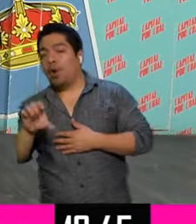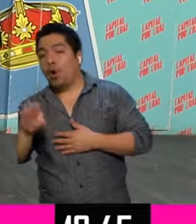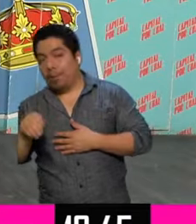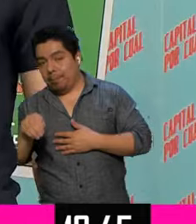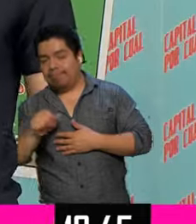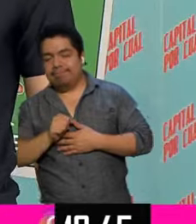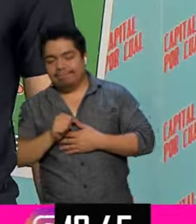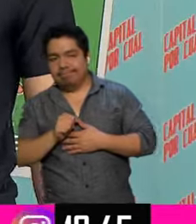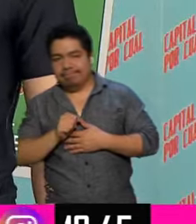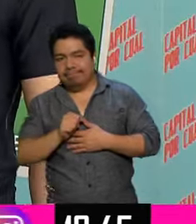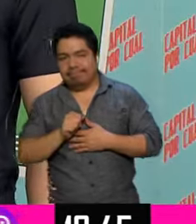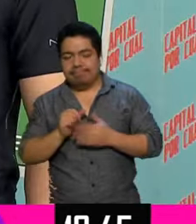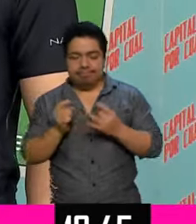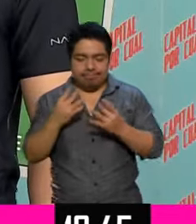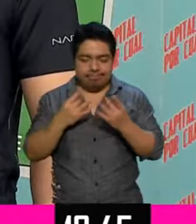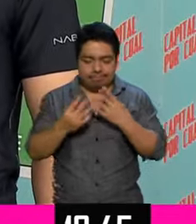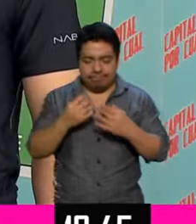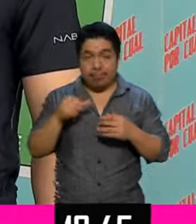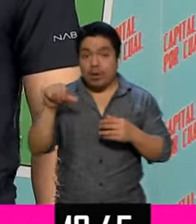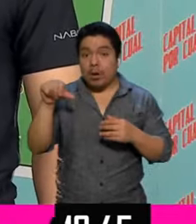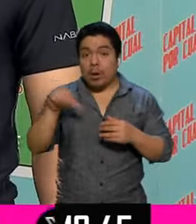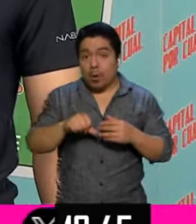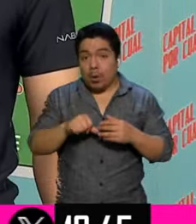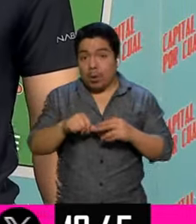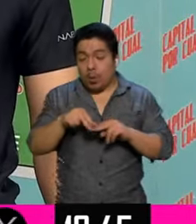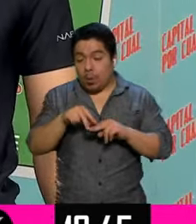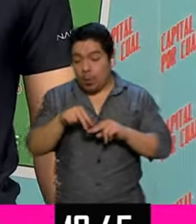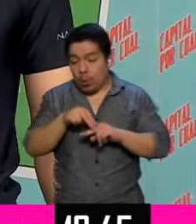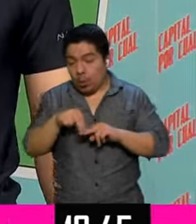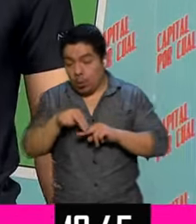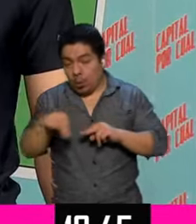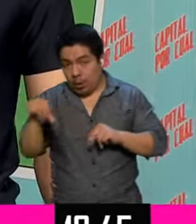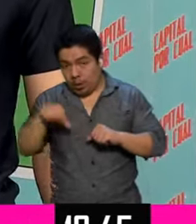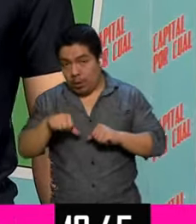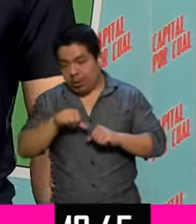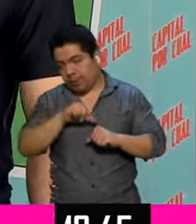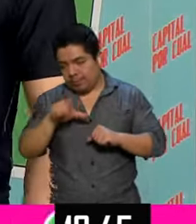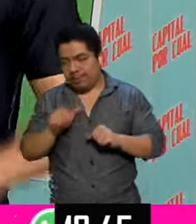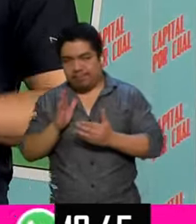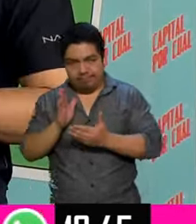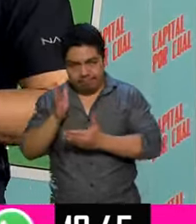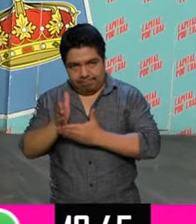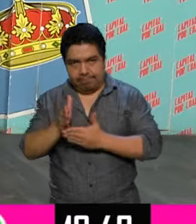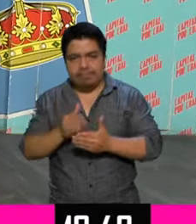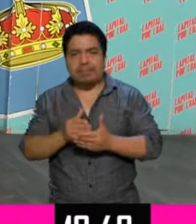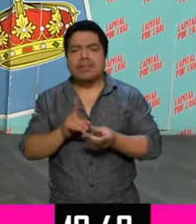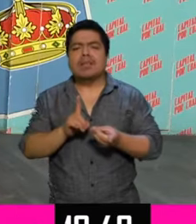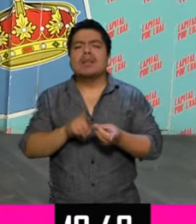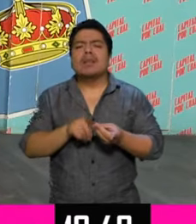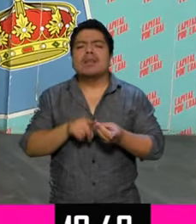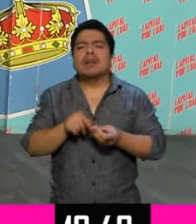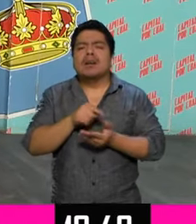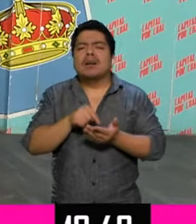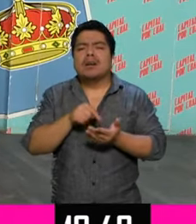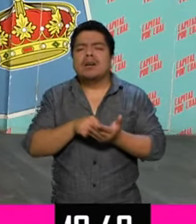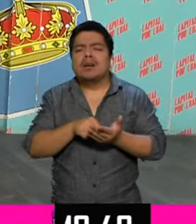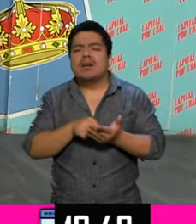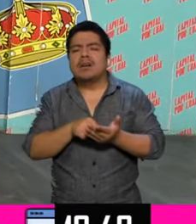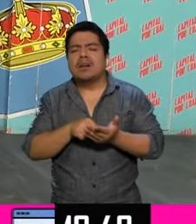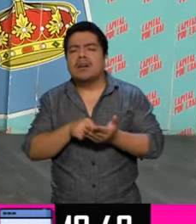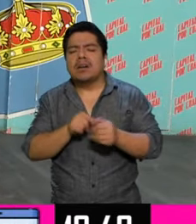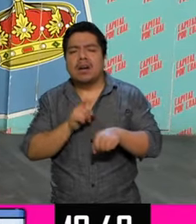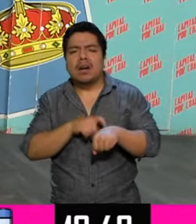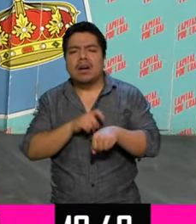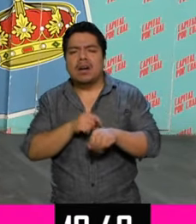promociones@fernandatapia.com y poder recoger hoy mismo esta cortesía doble para luego lanzarse, sí, allá. Y, ¿dónde mero es la presentación y a qué